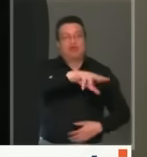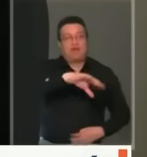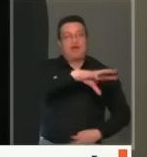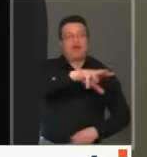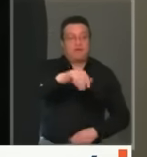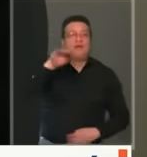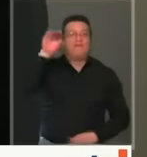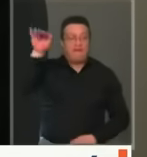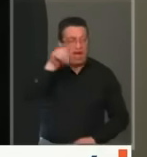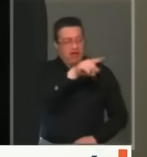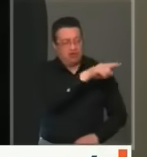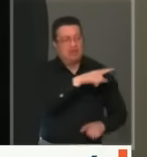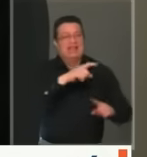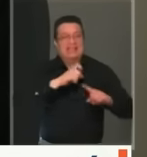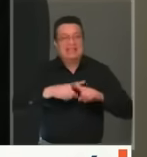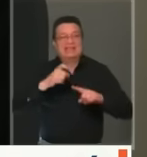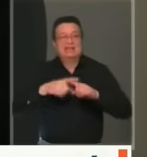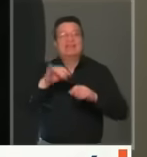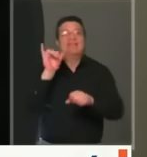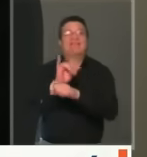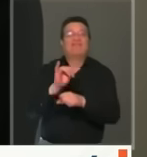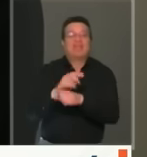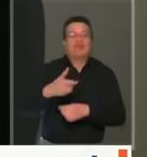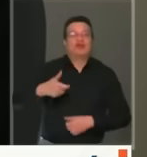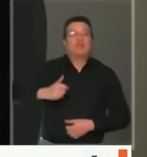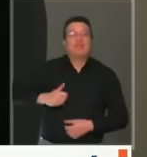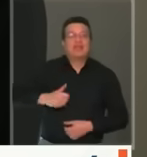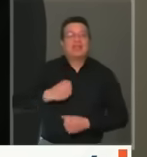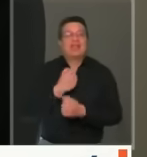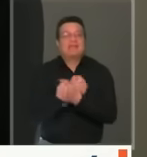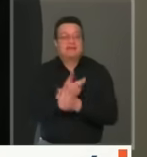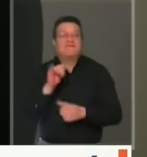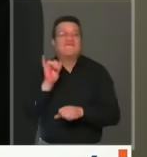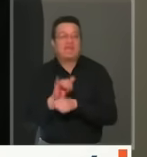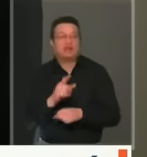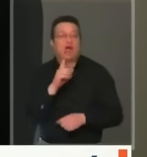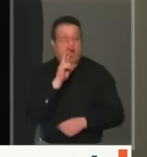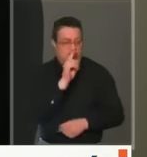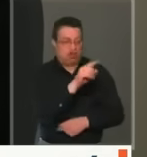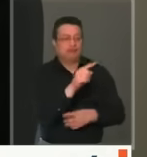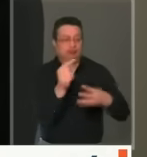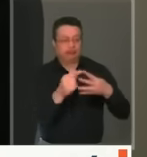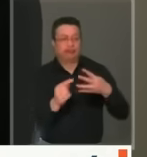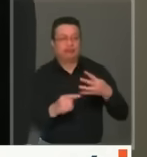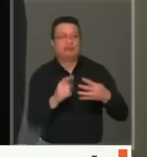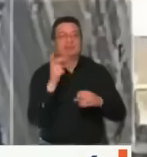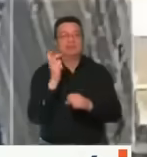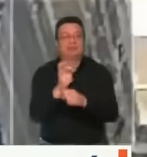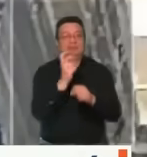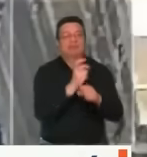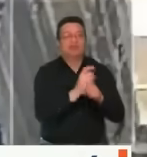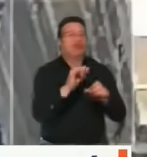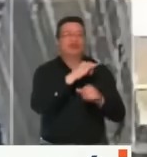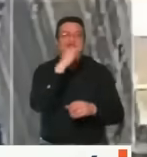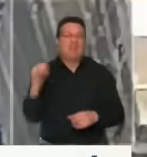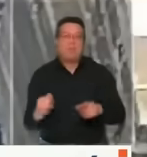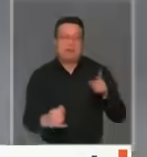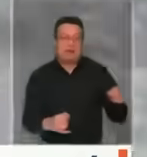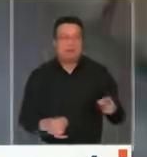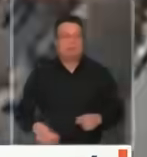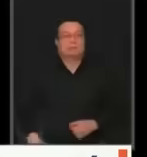entidades bancarias, son falsos policías. Estamos hablando de un perfil delictual, específicamente son asaltantes.